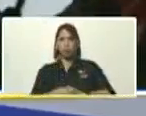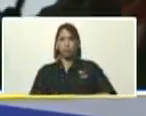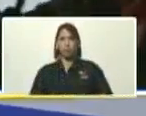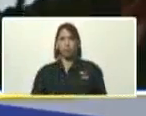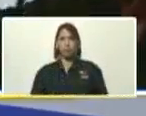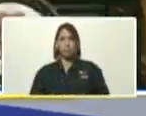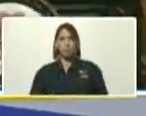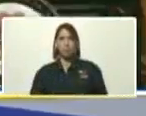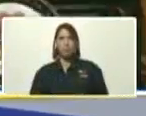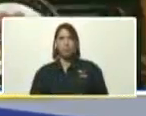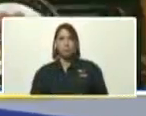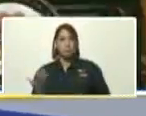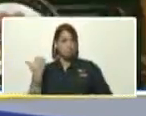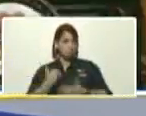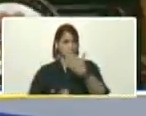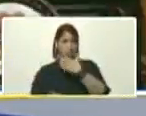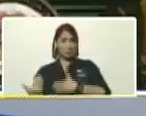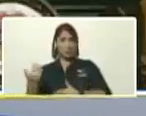Aquel día